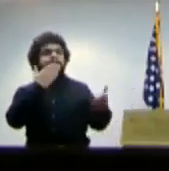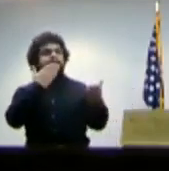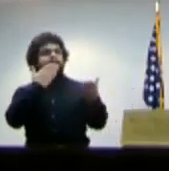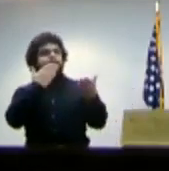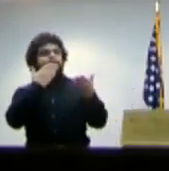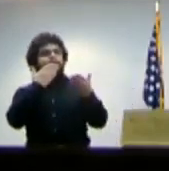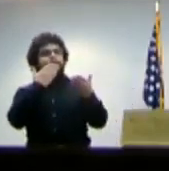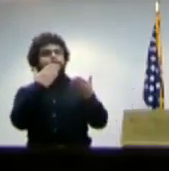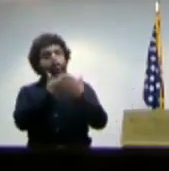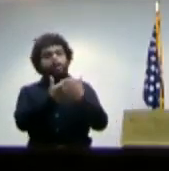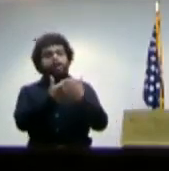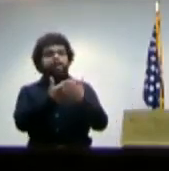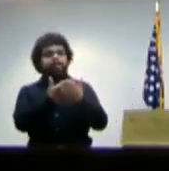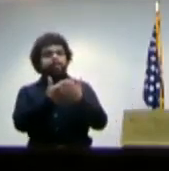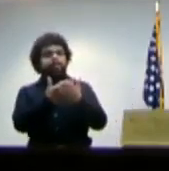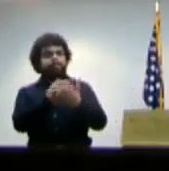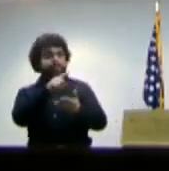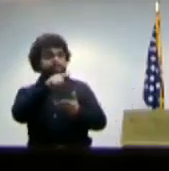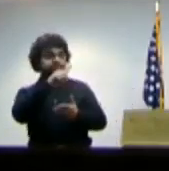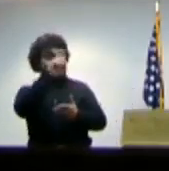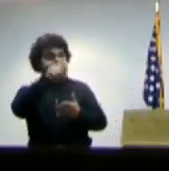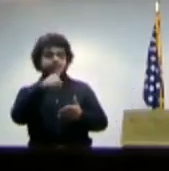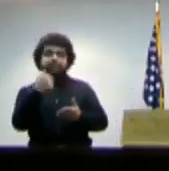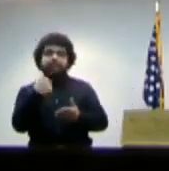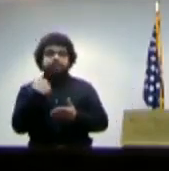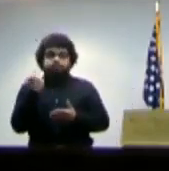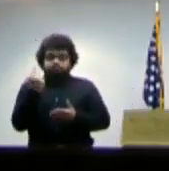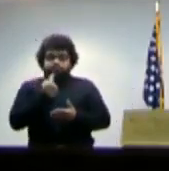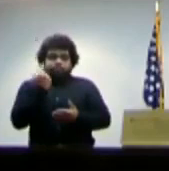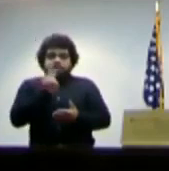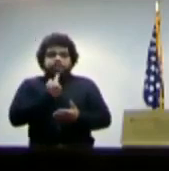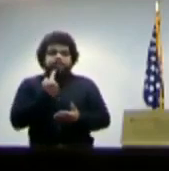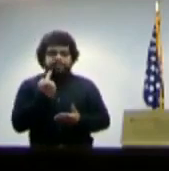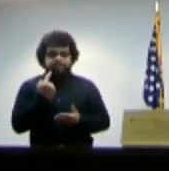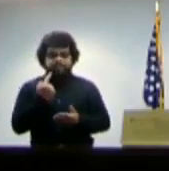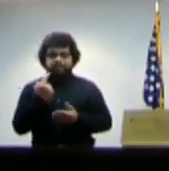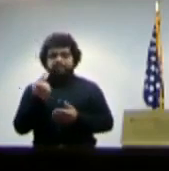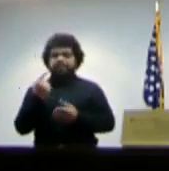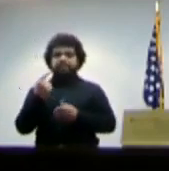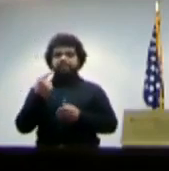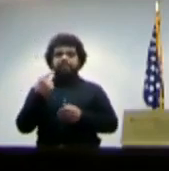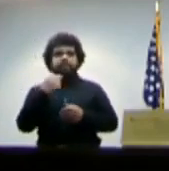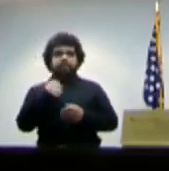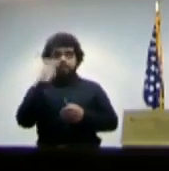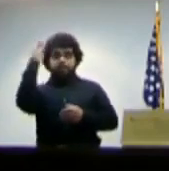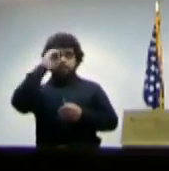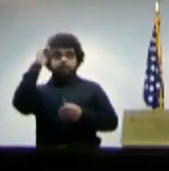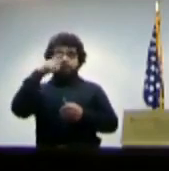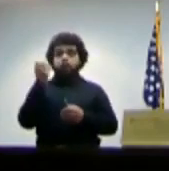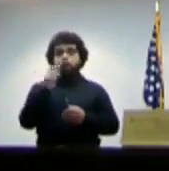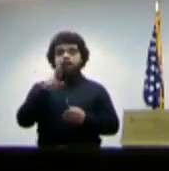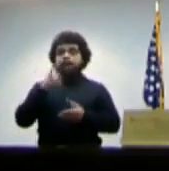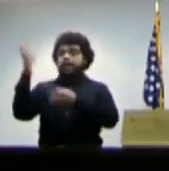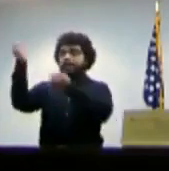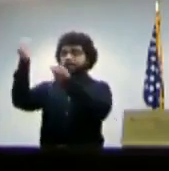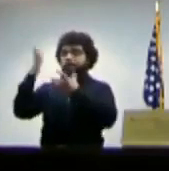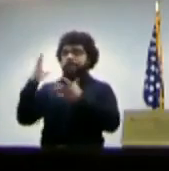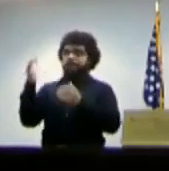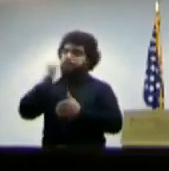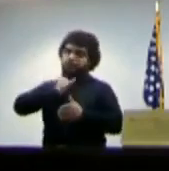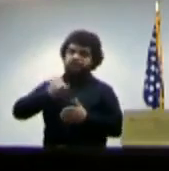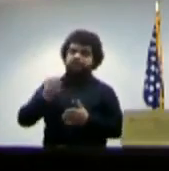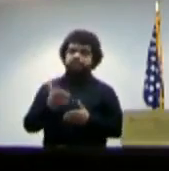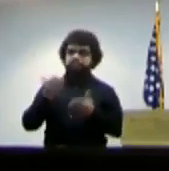no digan que es que yo soy el único que pienso así o que yo fui el que recibí la información mal. Adelante. Ok.